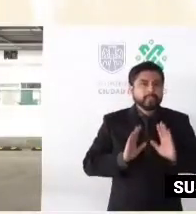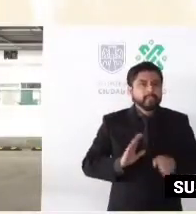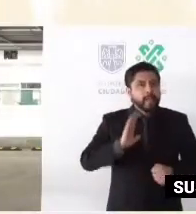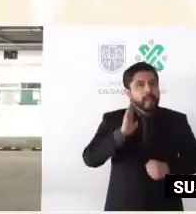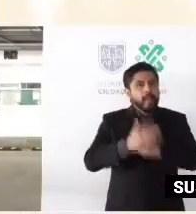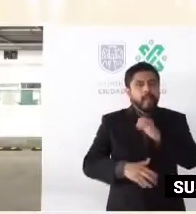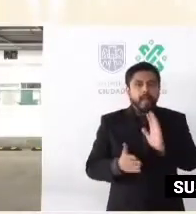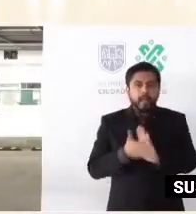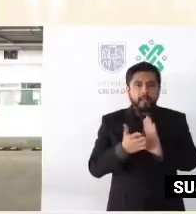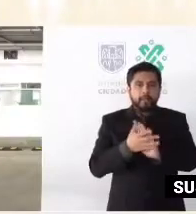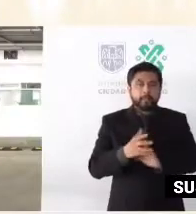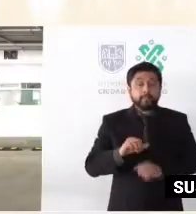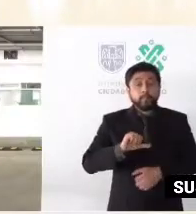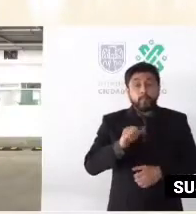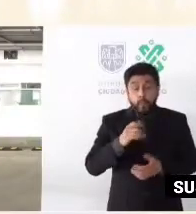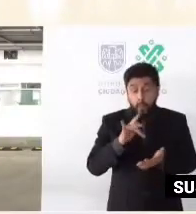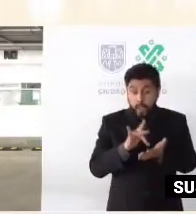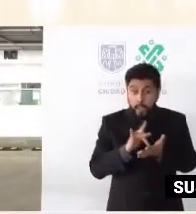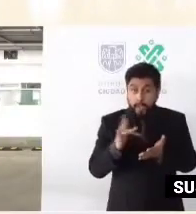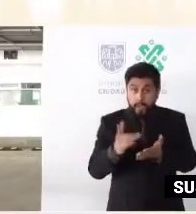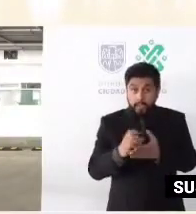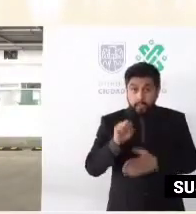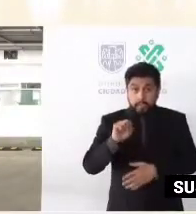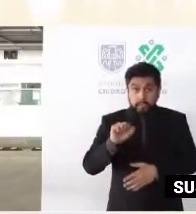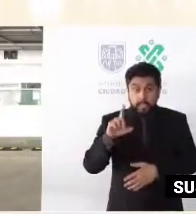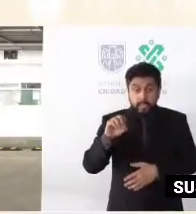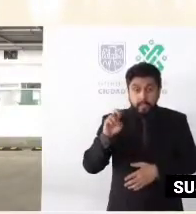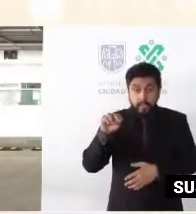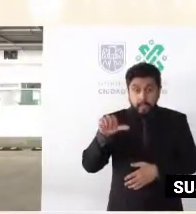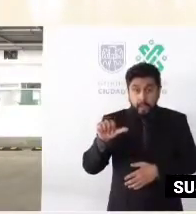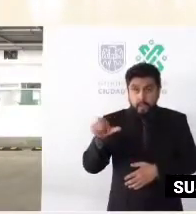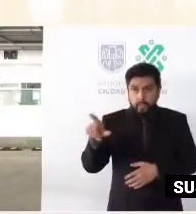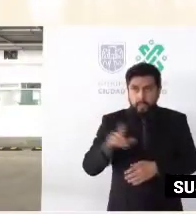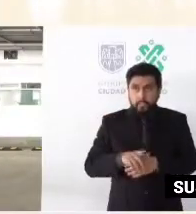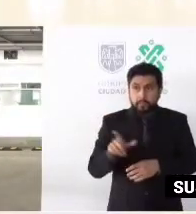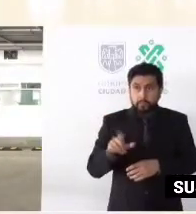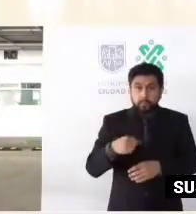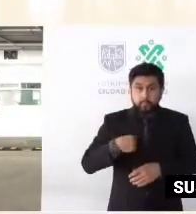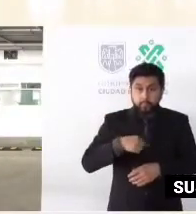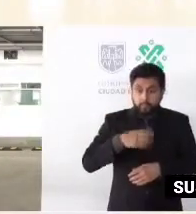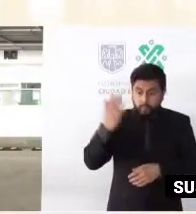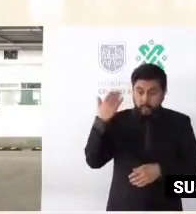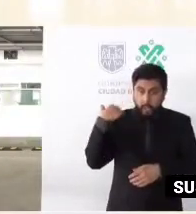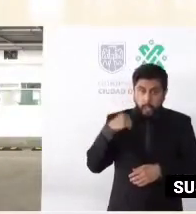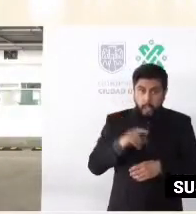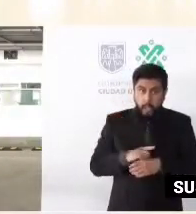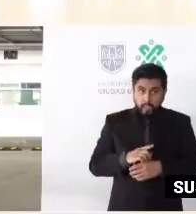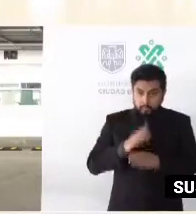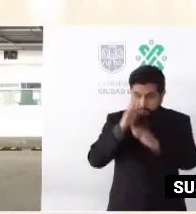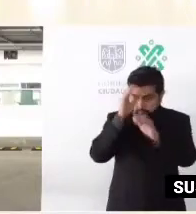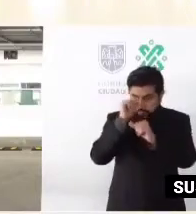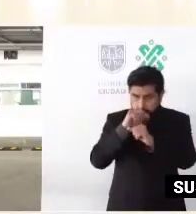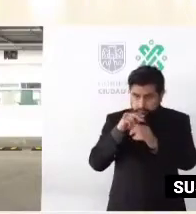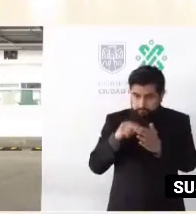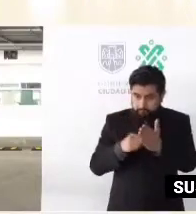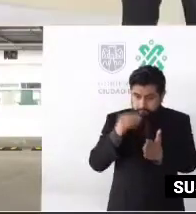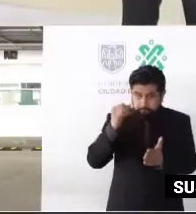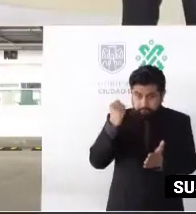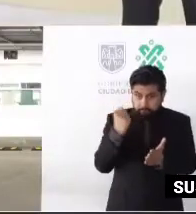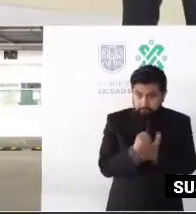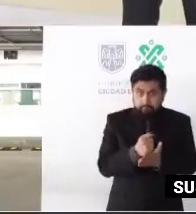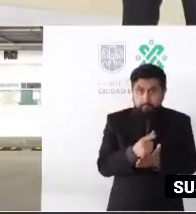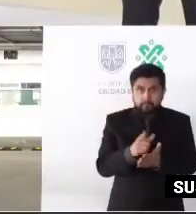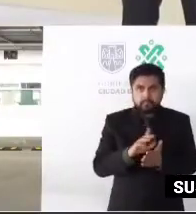pues es a la Secretaría de la Defensa Nacional. Lo que hicimos fue firmar con ellos un convenio para que ellos se encargaran de la construcción del